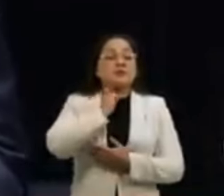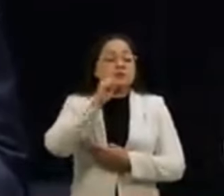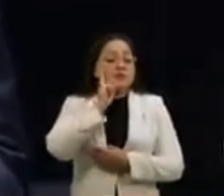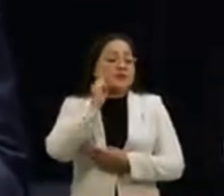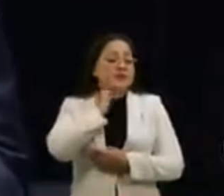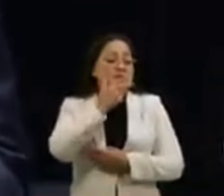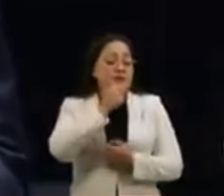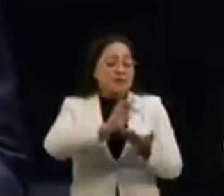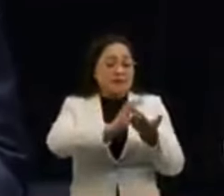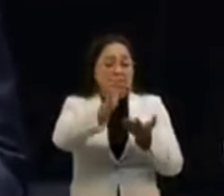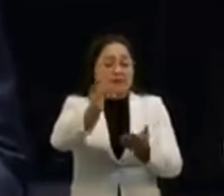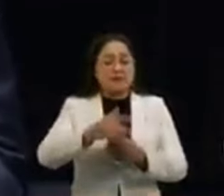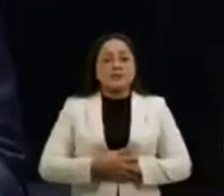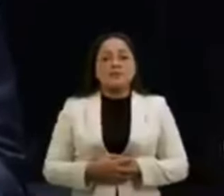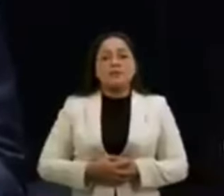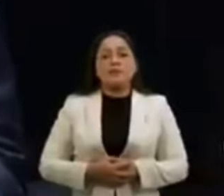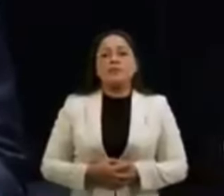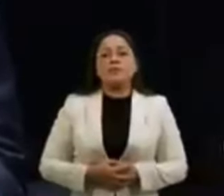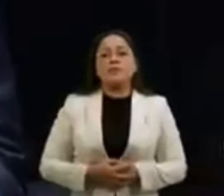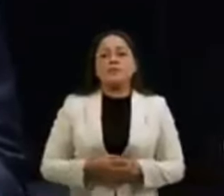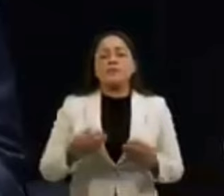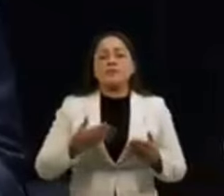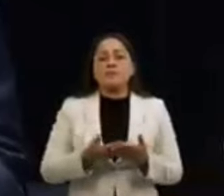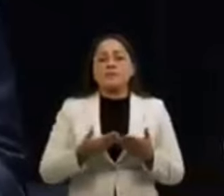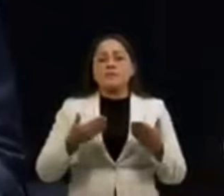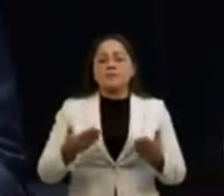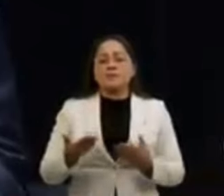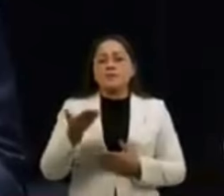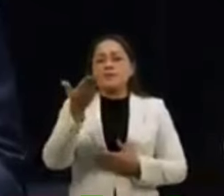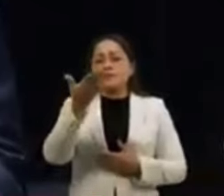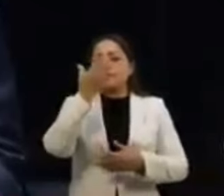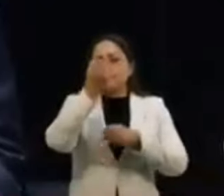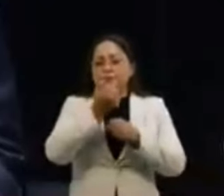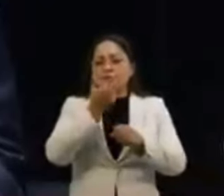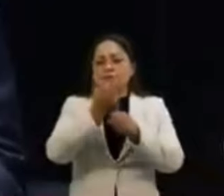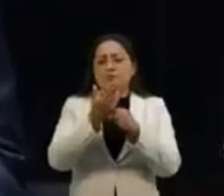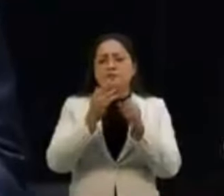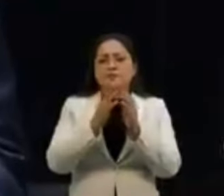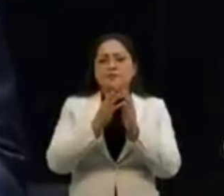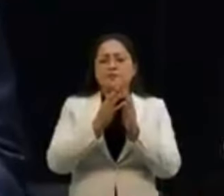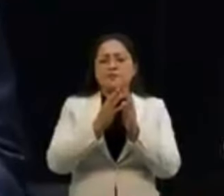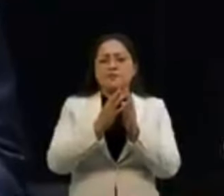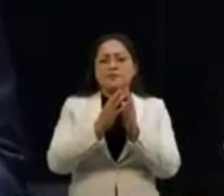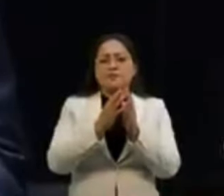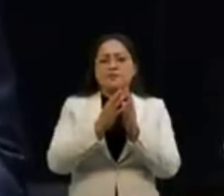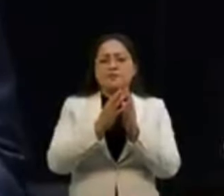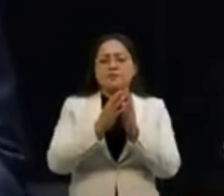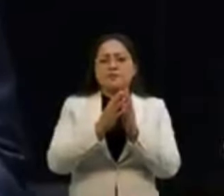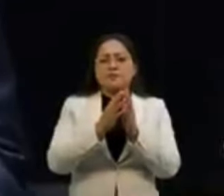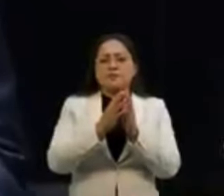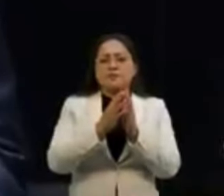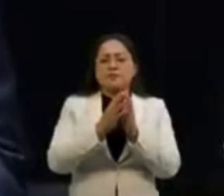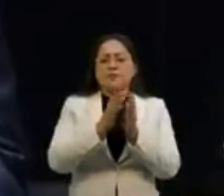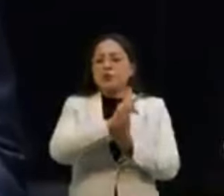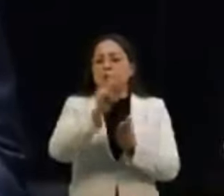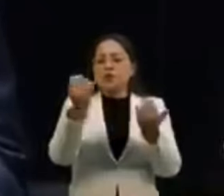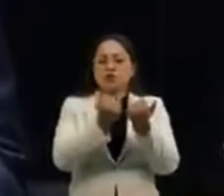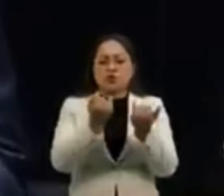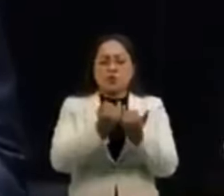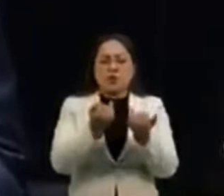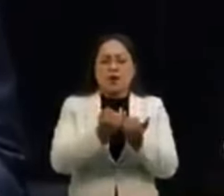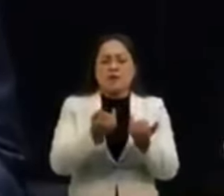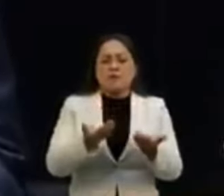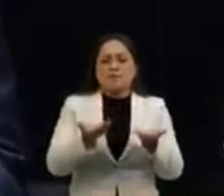y le solicito a la Secretaría, le solicito permanecer de pie para